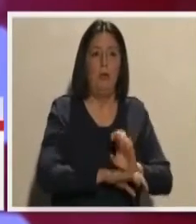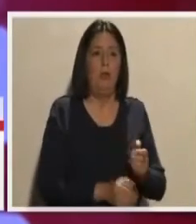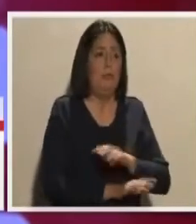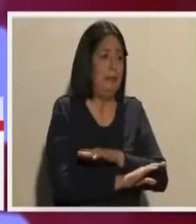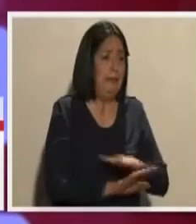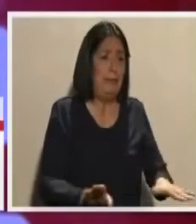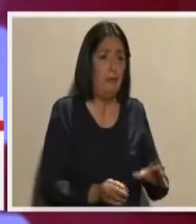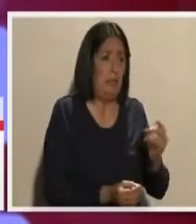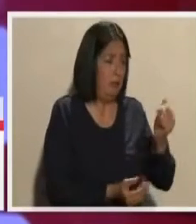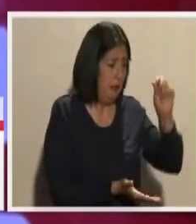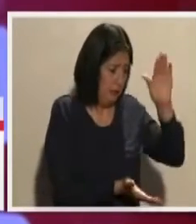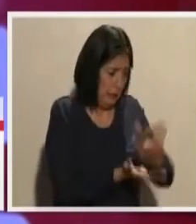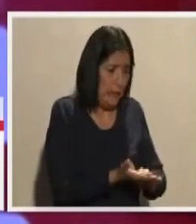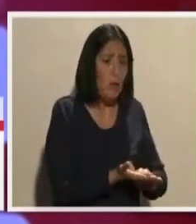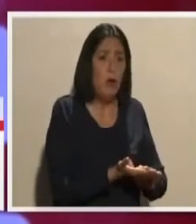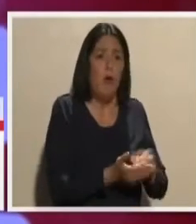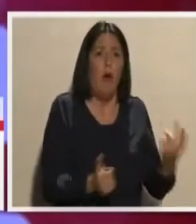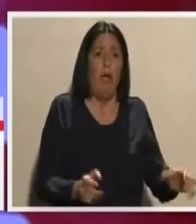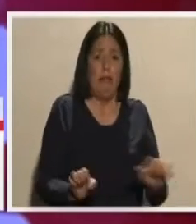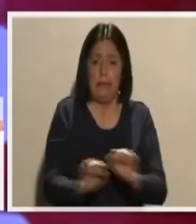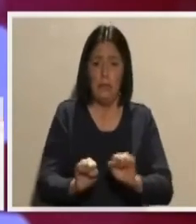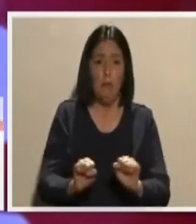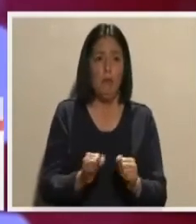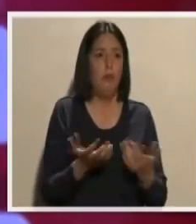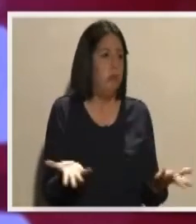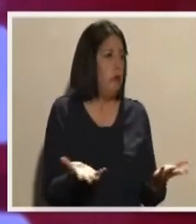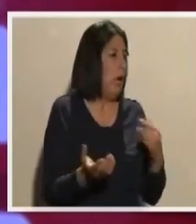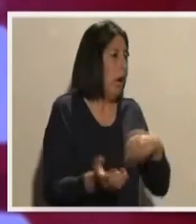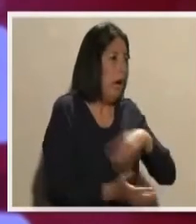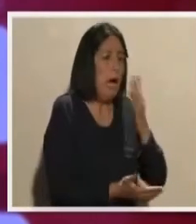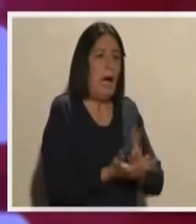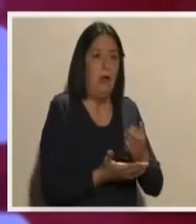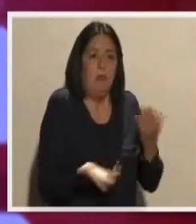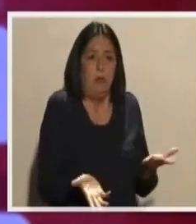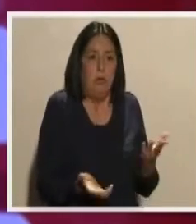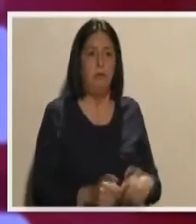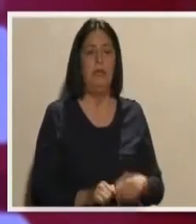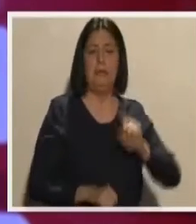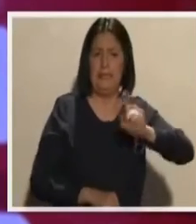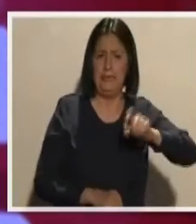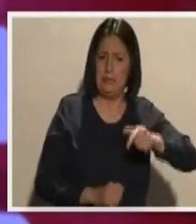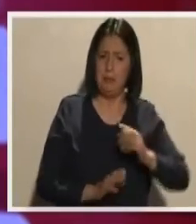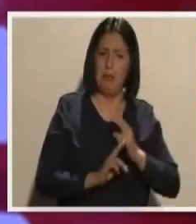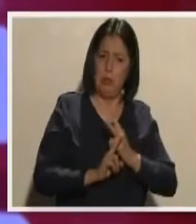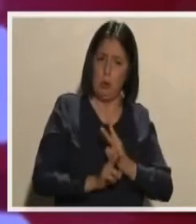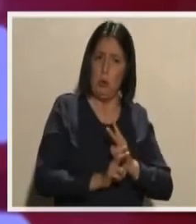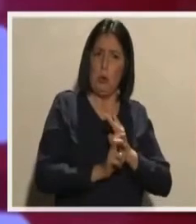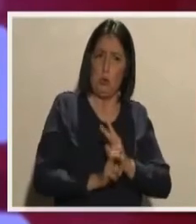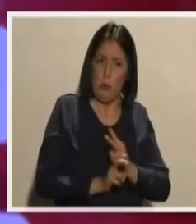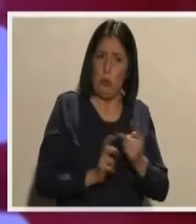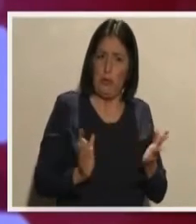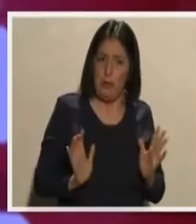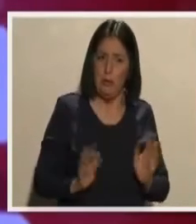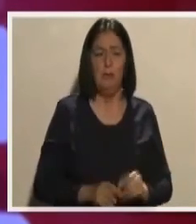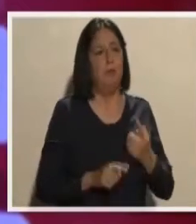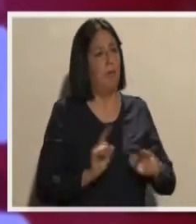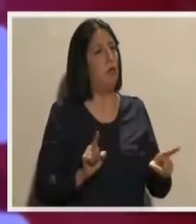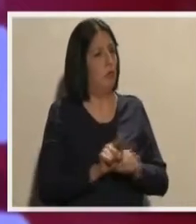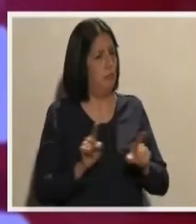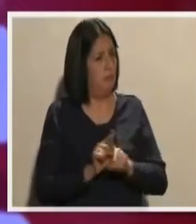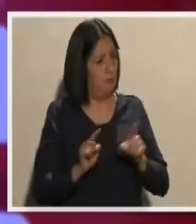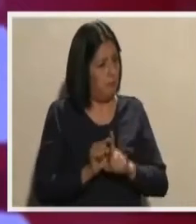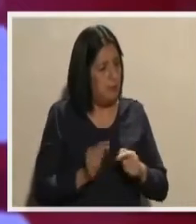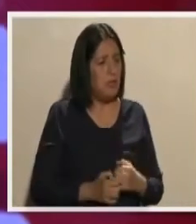los fondos, vino un terremoto y se encontraron en un problema. Tenemos que ser prudentes, pero al mismo tiempo